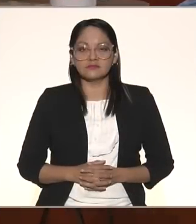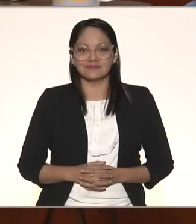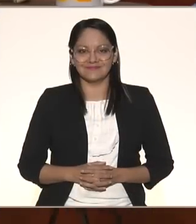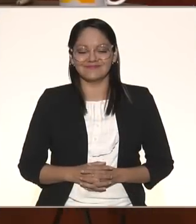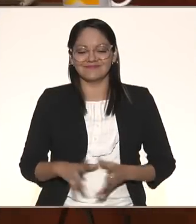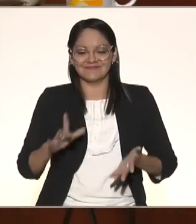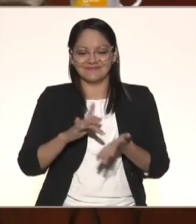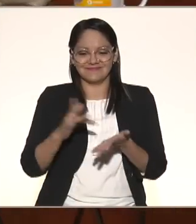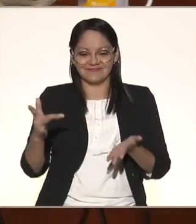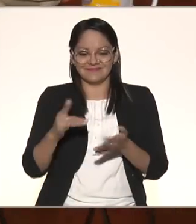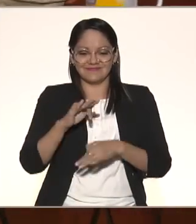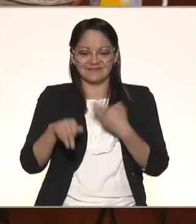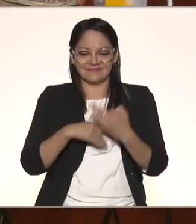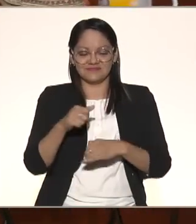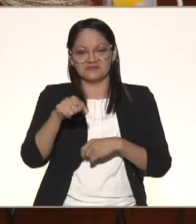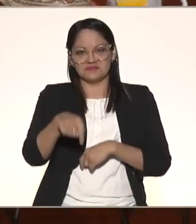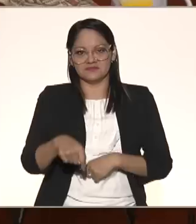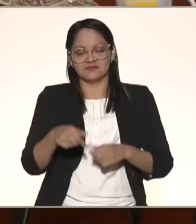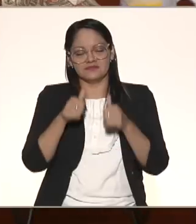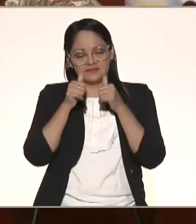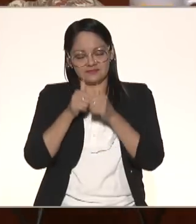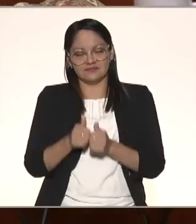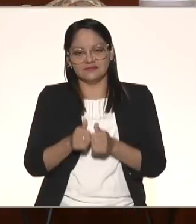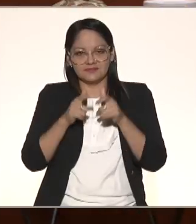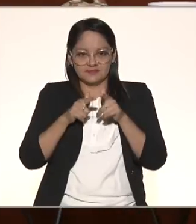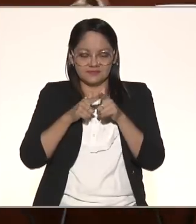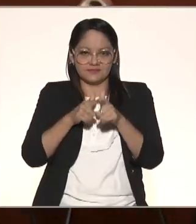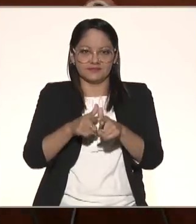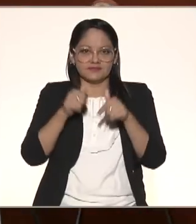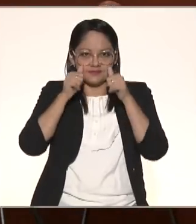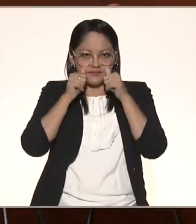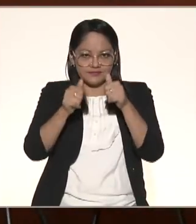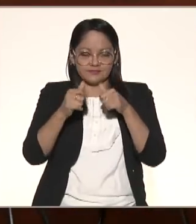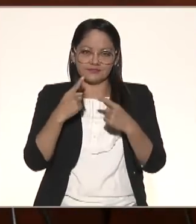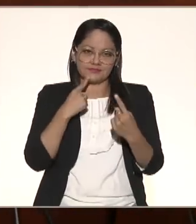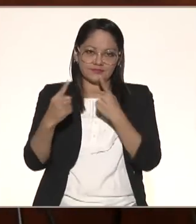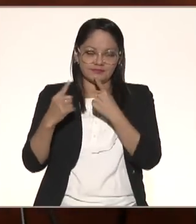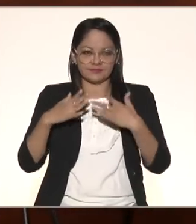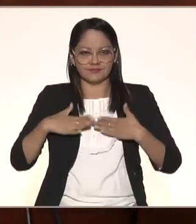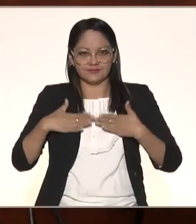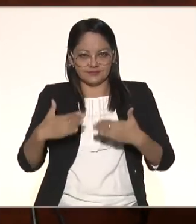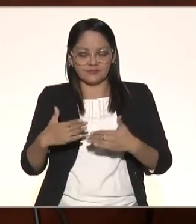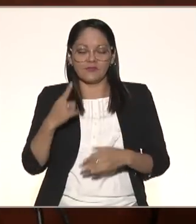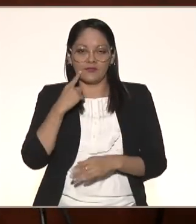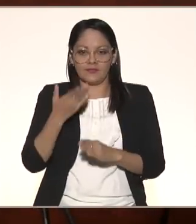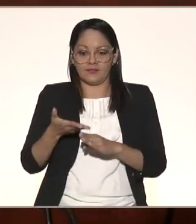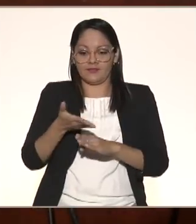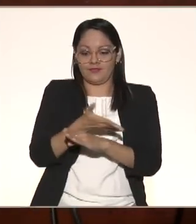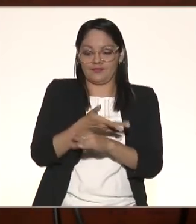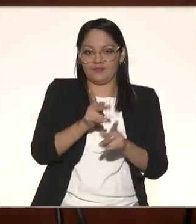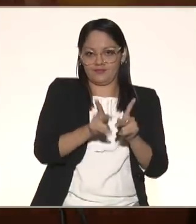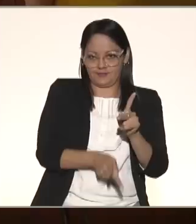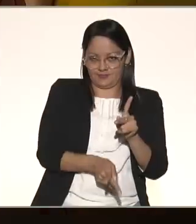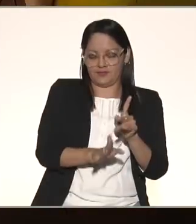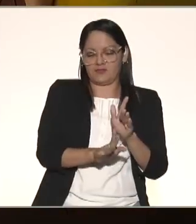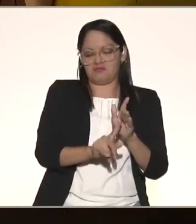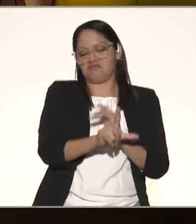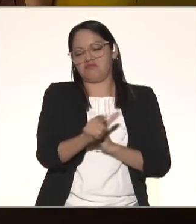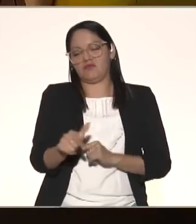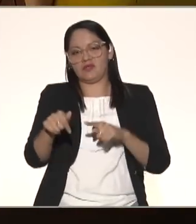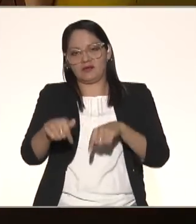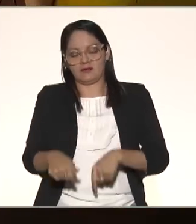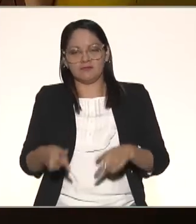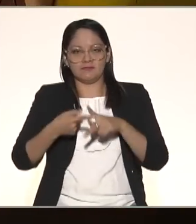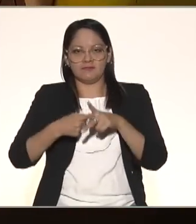Muchísimas gracias. Gracias por continuar con nosotros aquí en Diálogos en Confianza. Y antes de irnos al corte, nos quedamos pendientes con Alejandro,